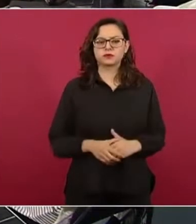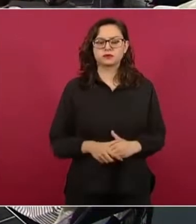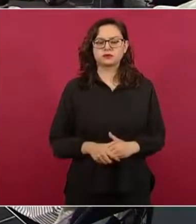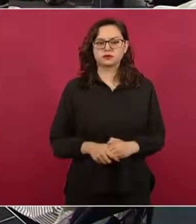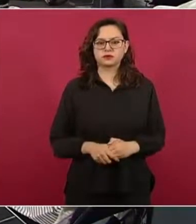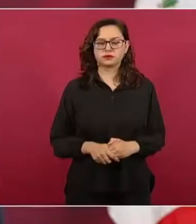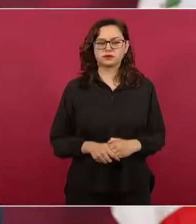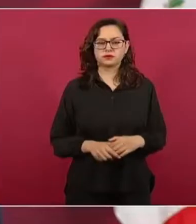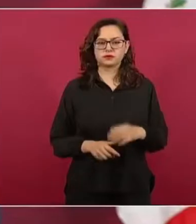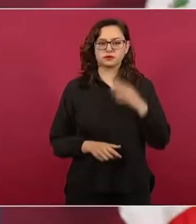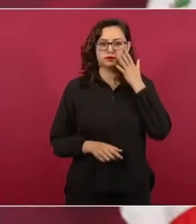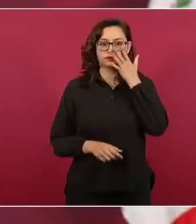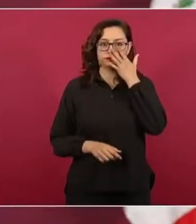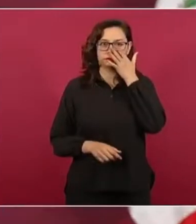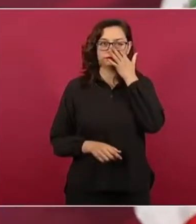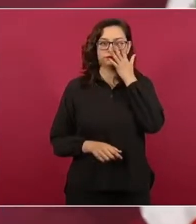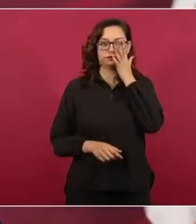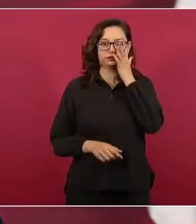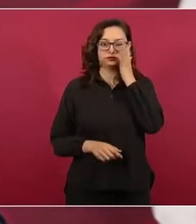para participar.